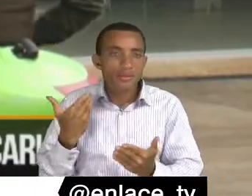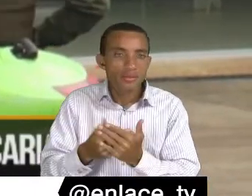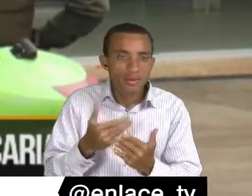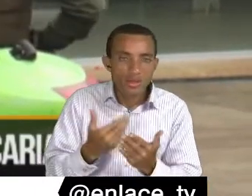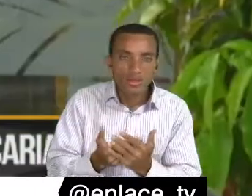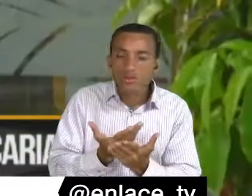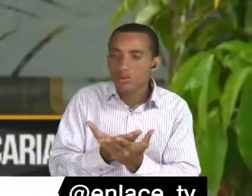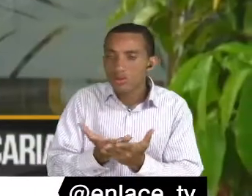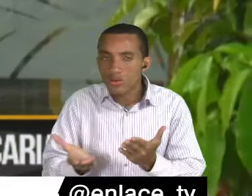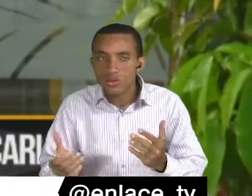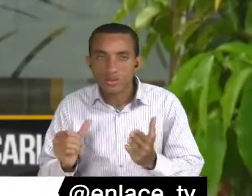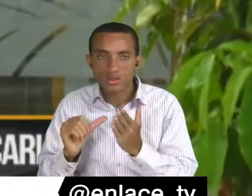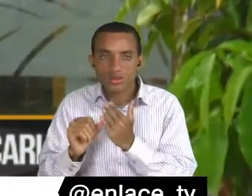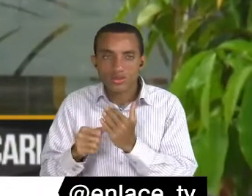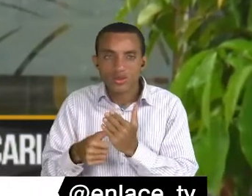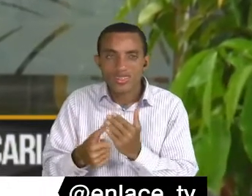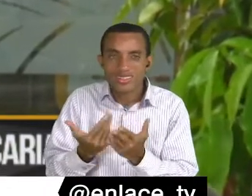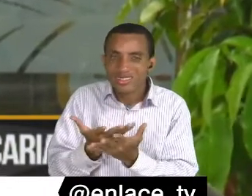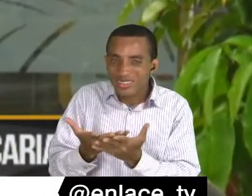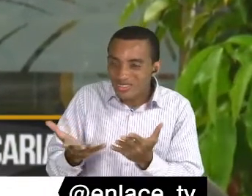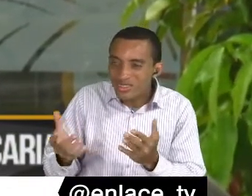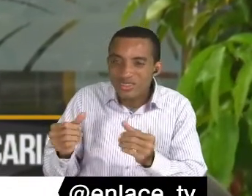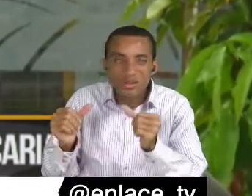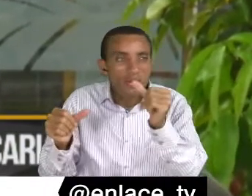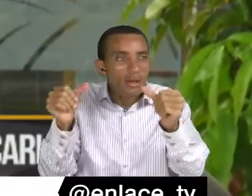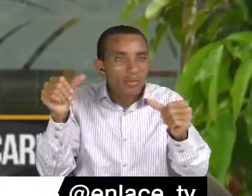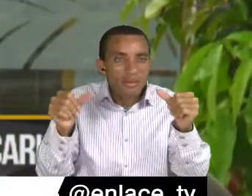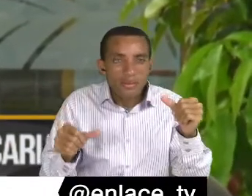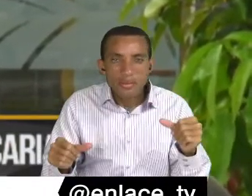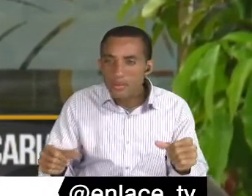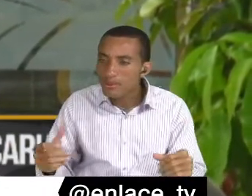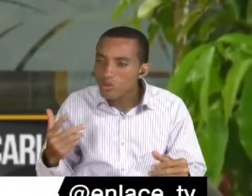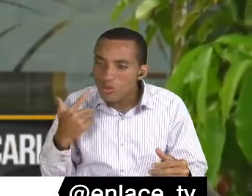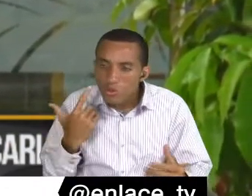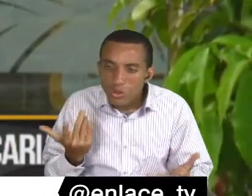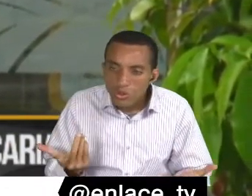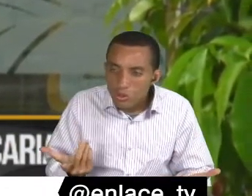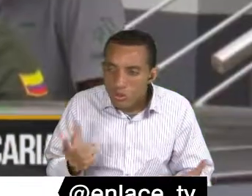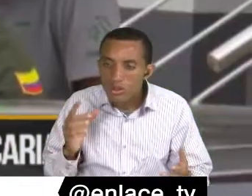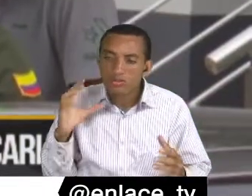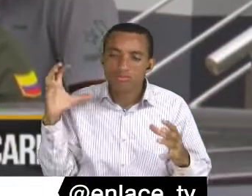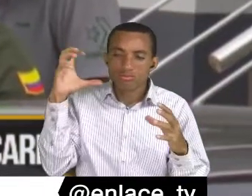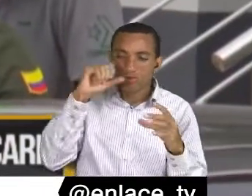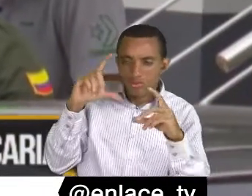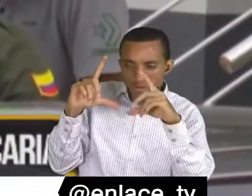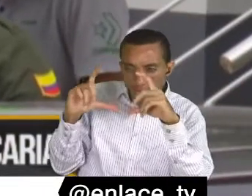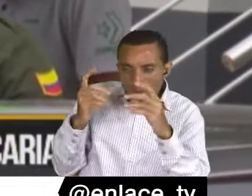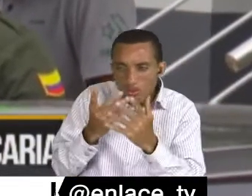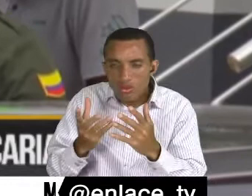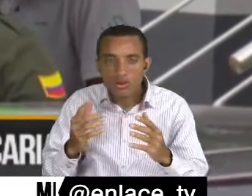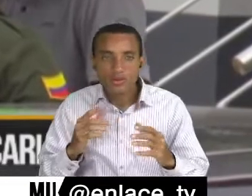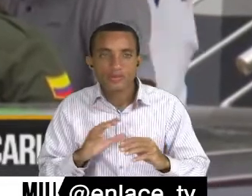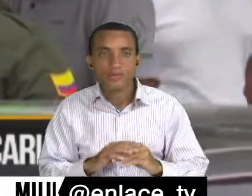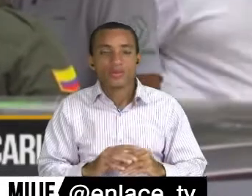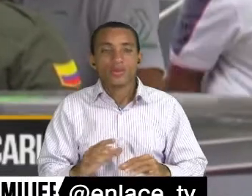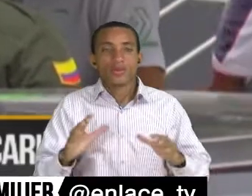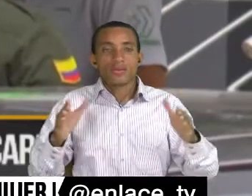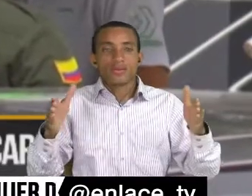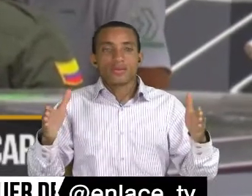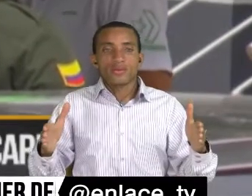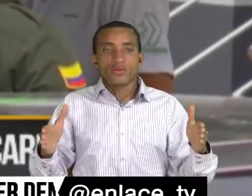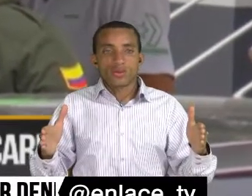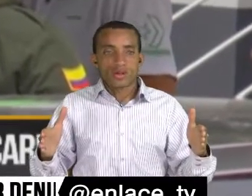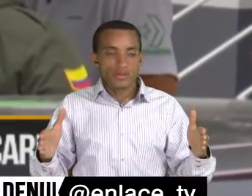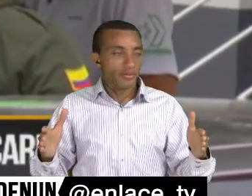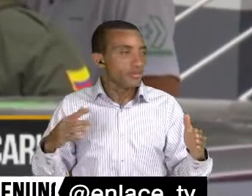todo este programa metodológico que se traza para cuando suceden ese tipo de hechos. Solamente una caja, lo que hasta ahora